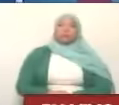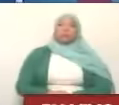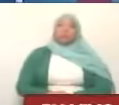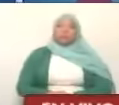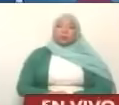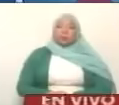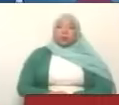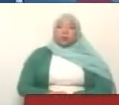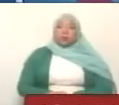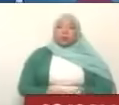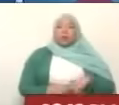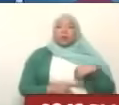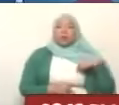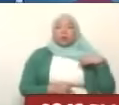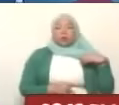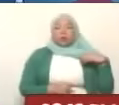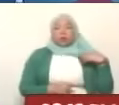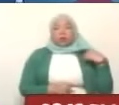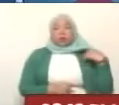pudiéramos decir un pequeño detalle,